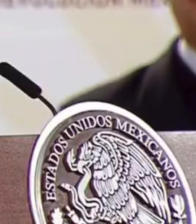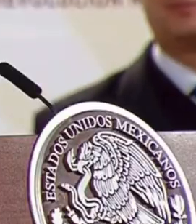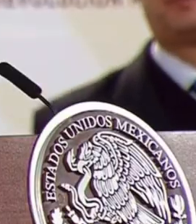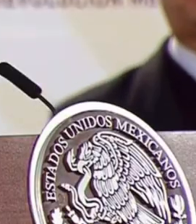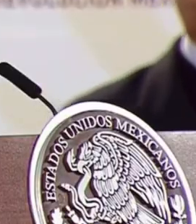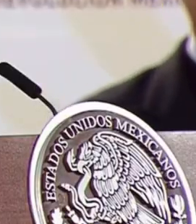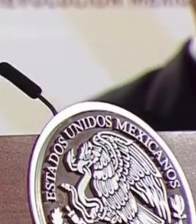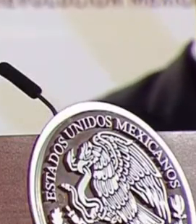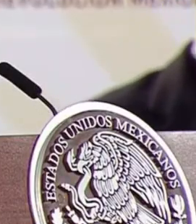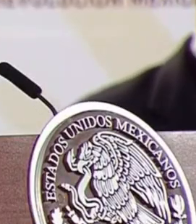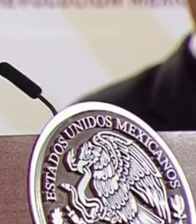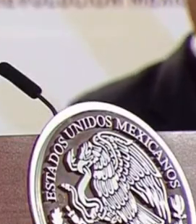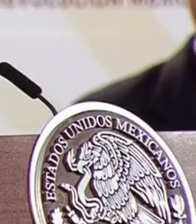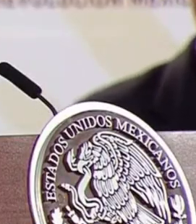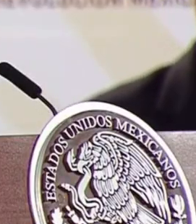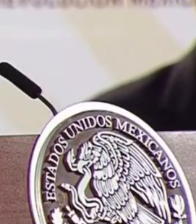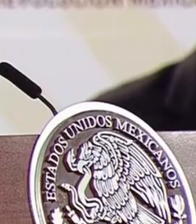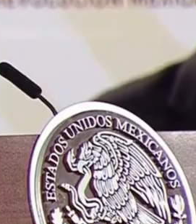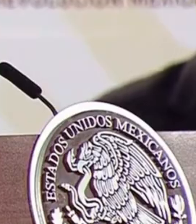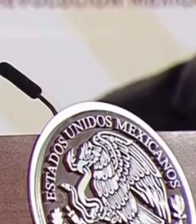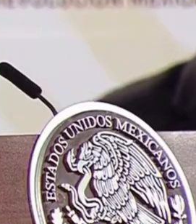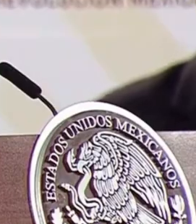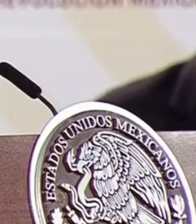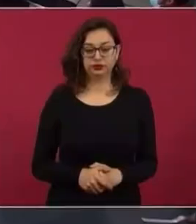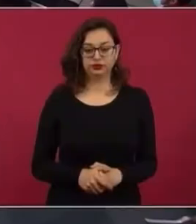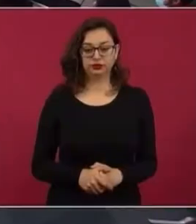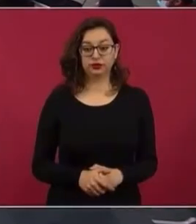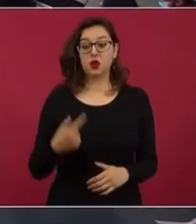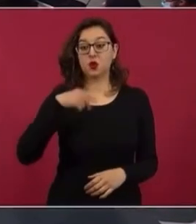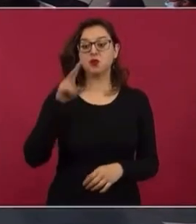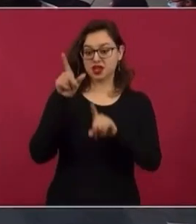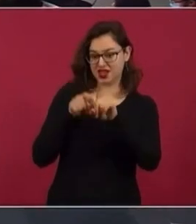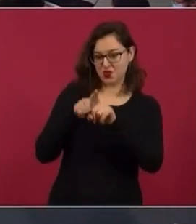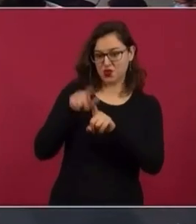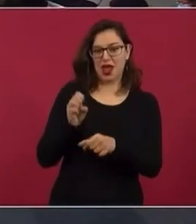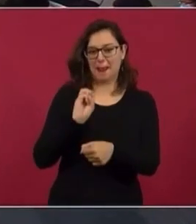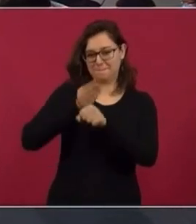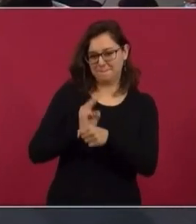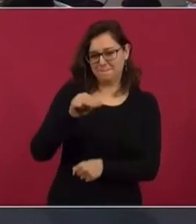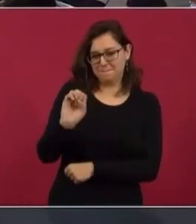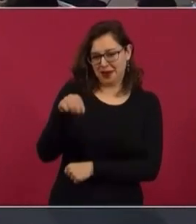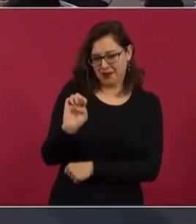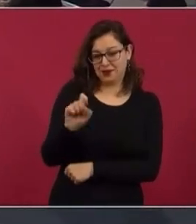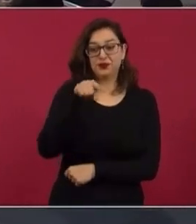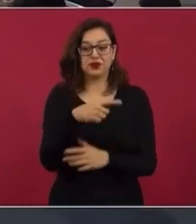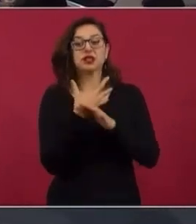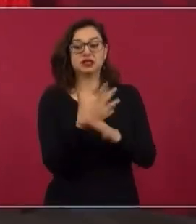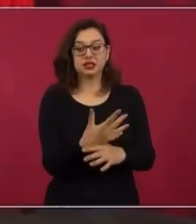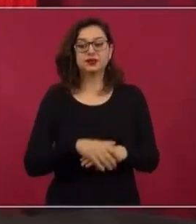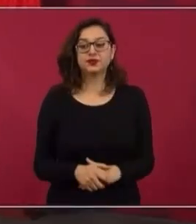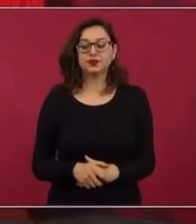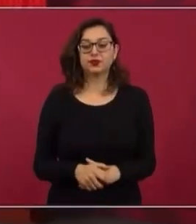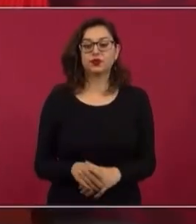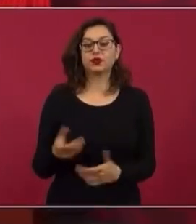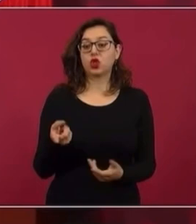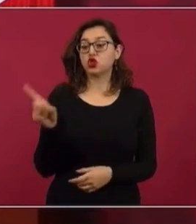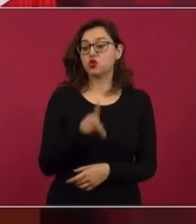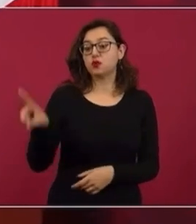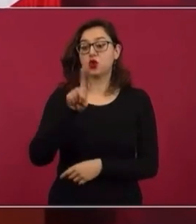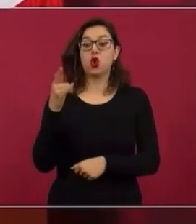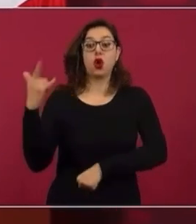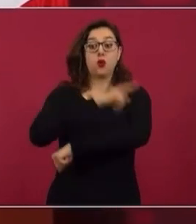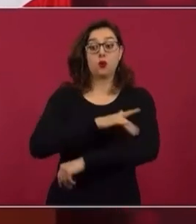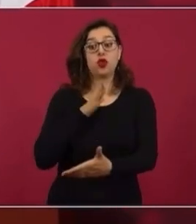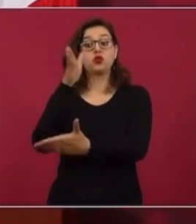se denomina así, vocero, creo, y dice que el domingo fue al aeropuerto, dice, y era domingo,